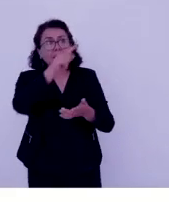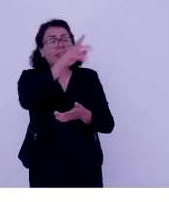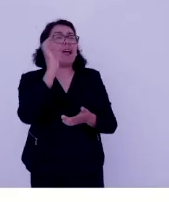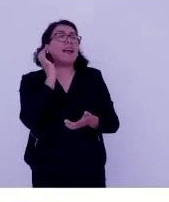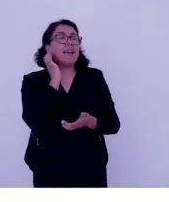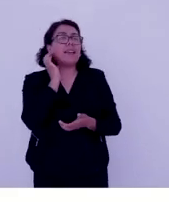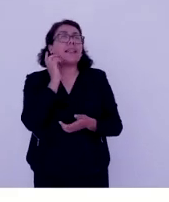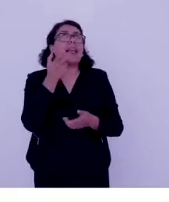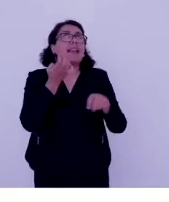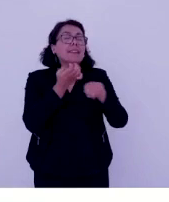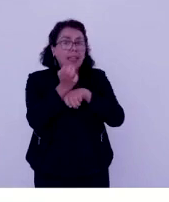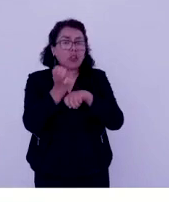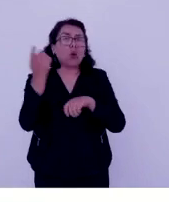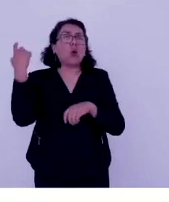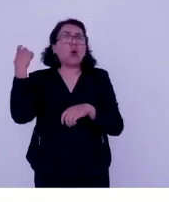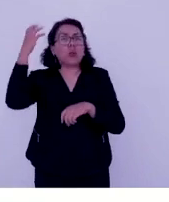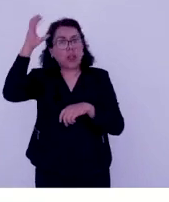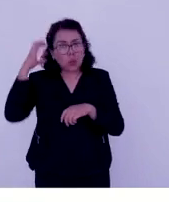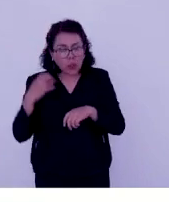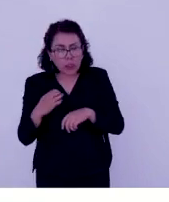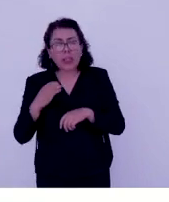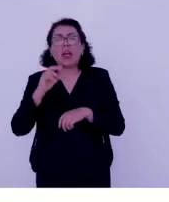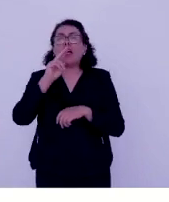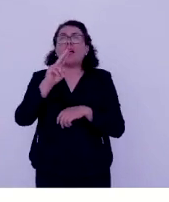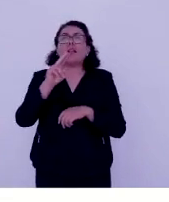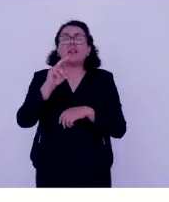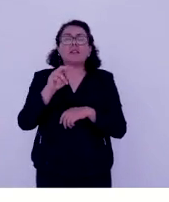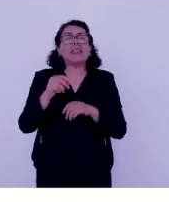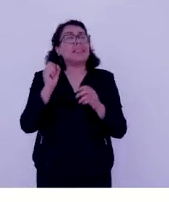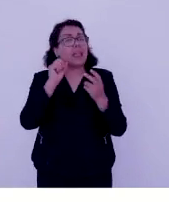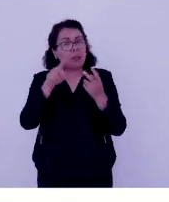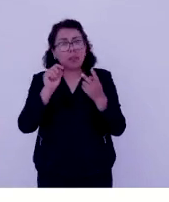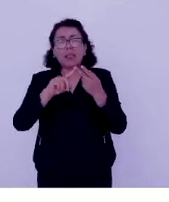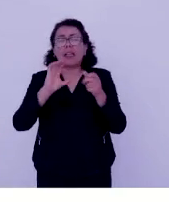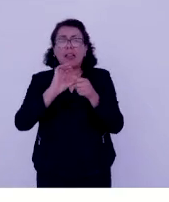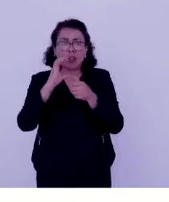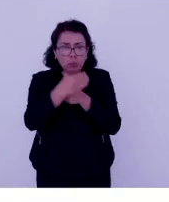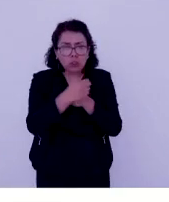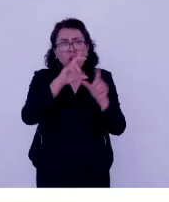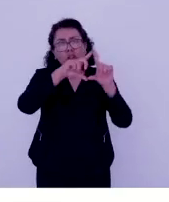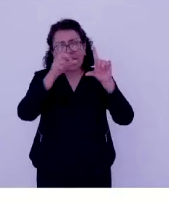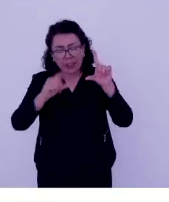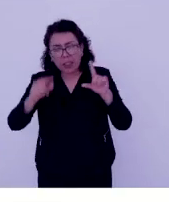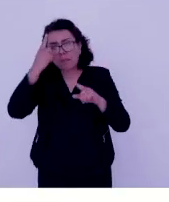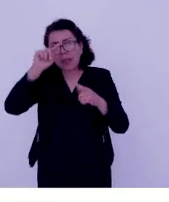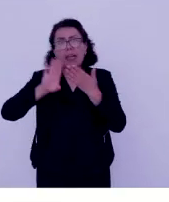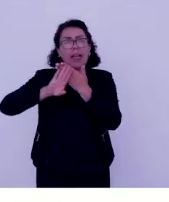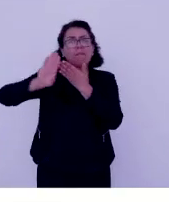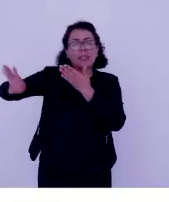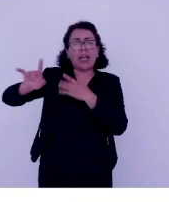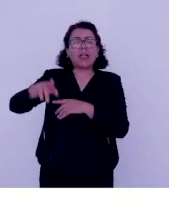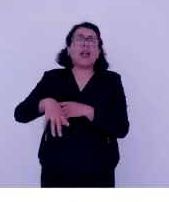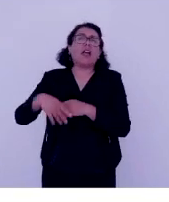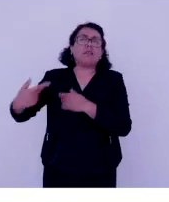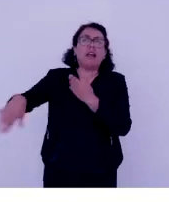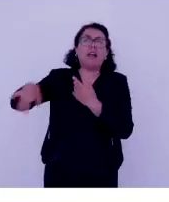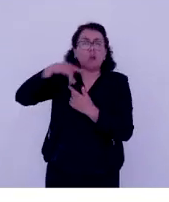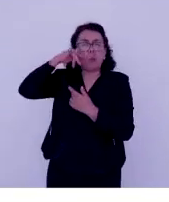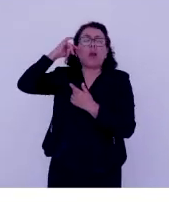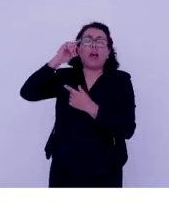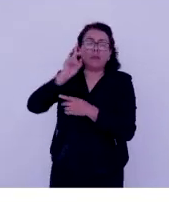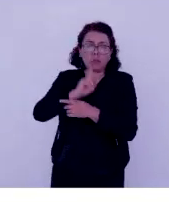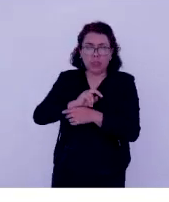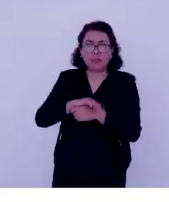judicial del estado de Coahuila a usaid con justicia y a la Comisión Nacional para prevenir y erradicar la violencia contra las mujeres